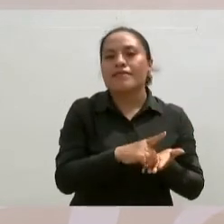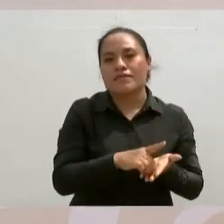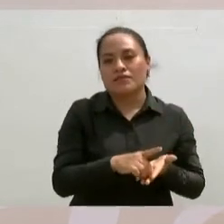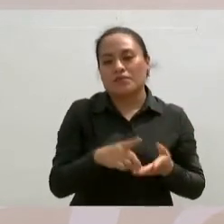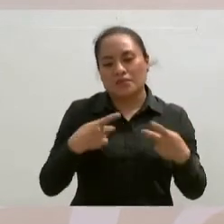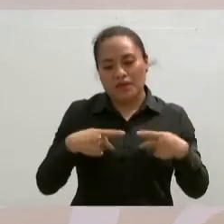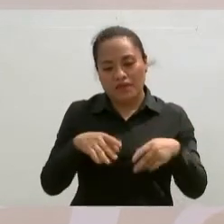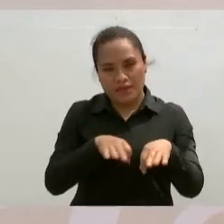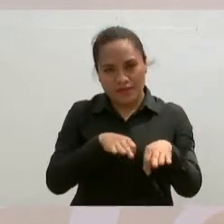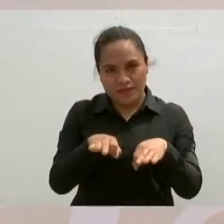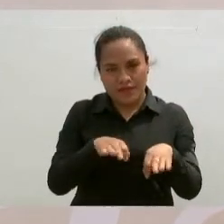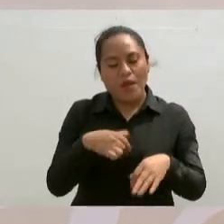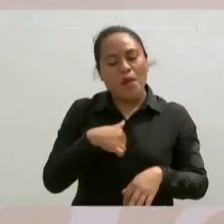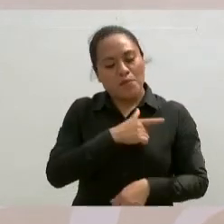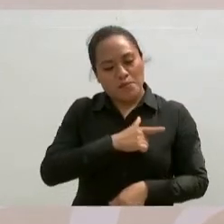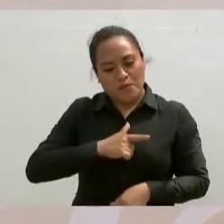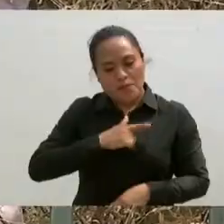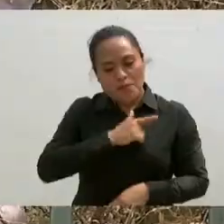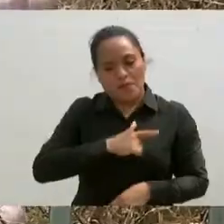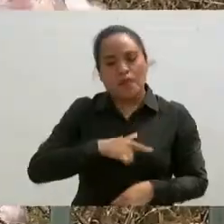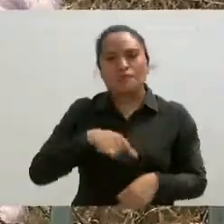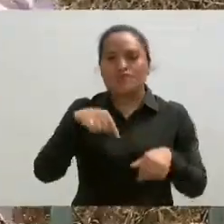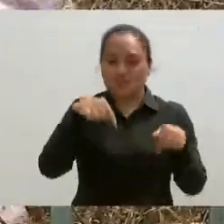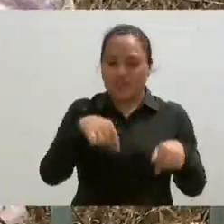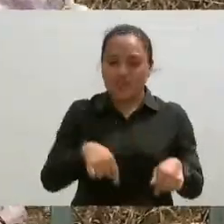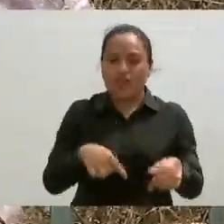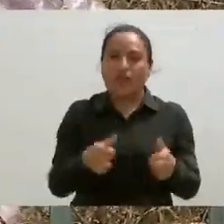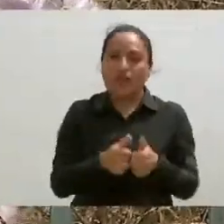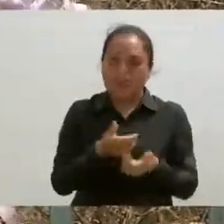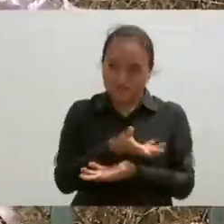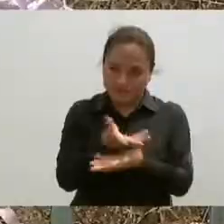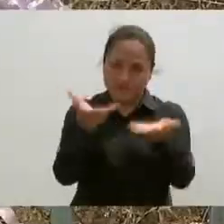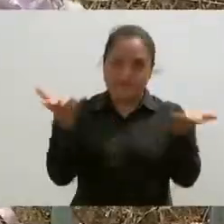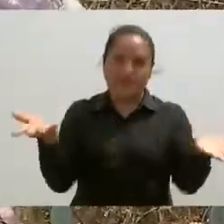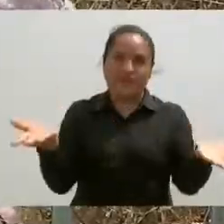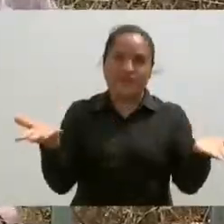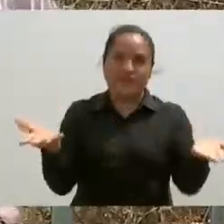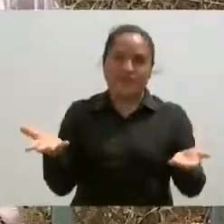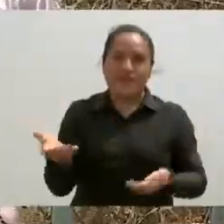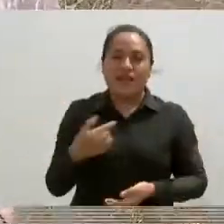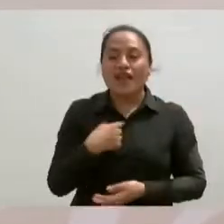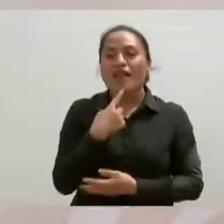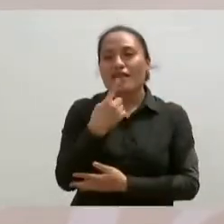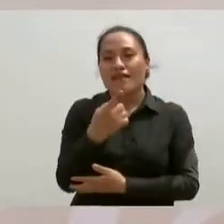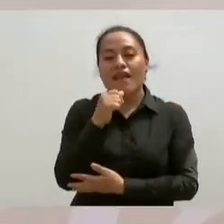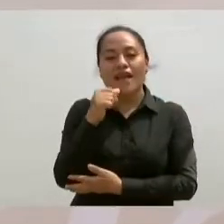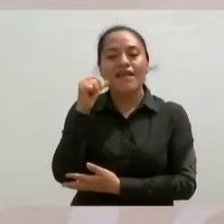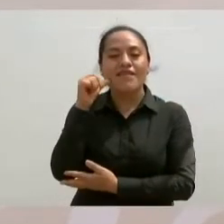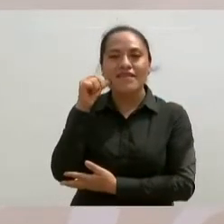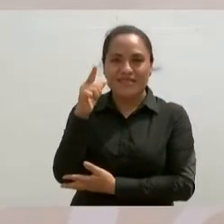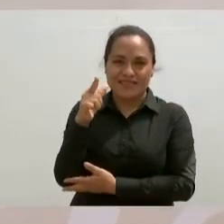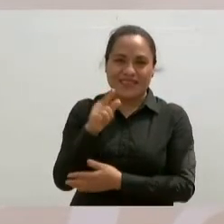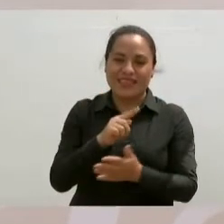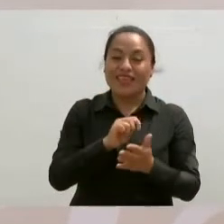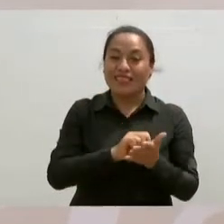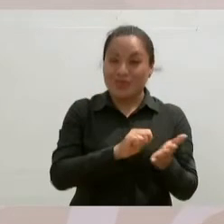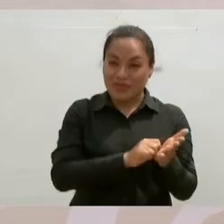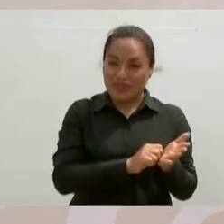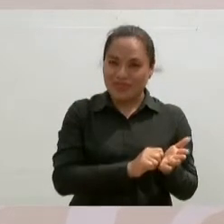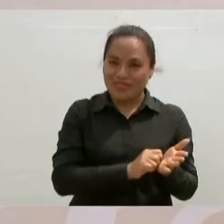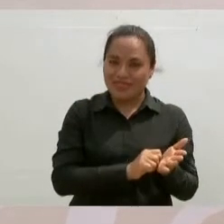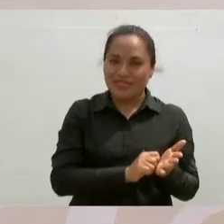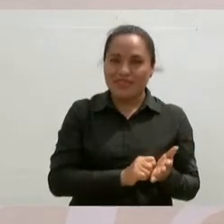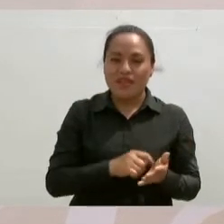trabajadores. Me dio mucho gusto estar aquí con ustedes. Es, lo decía yo ayer en Tehuantepec,